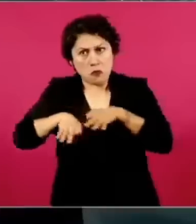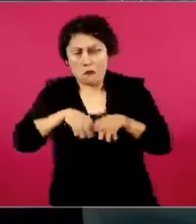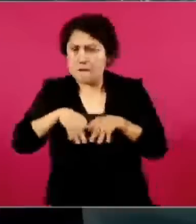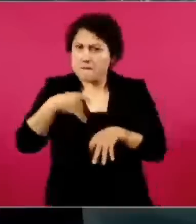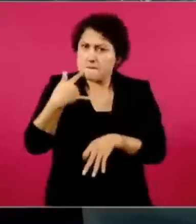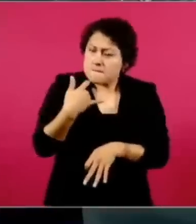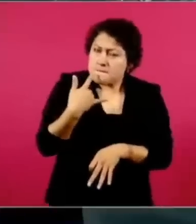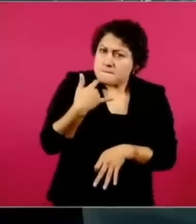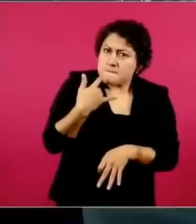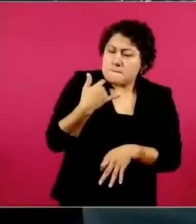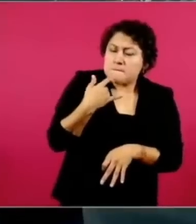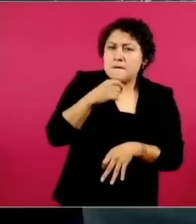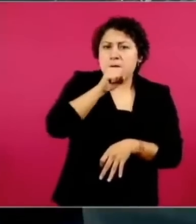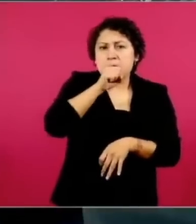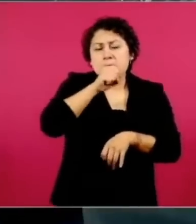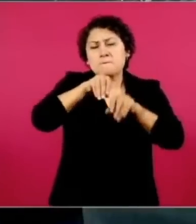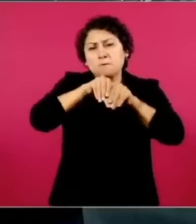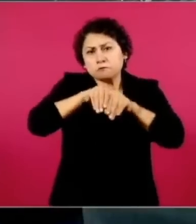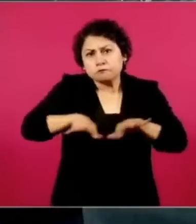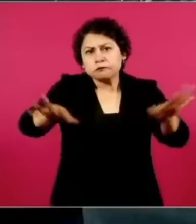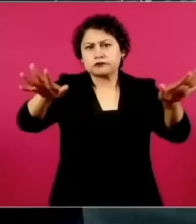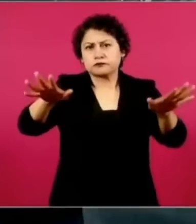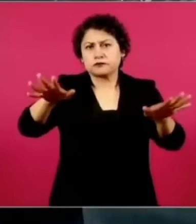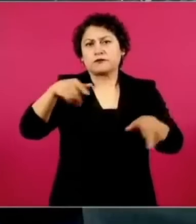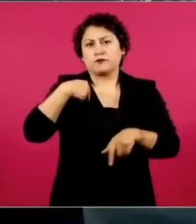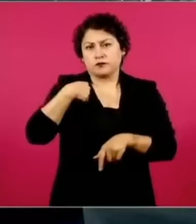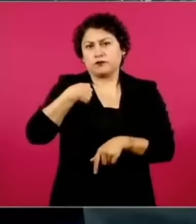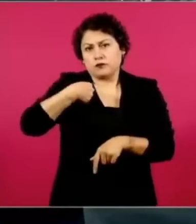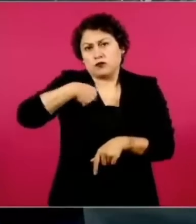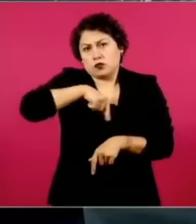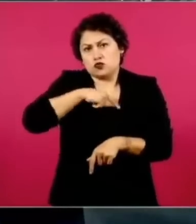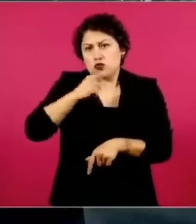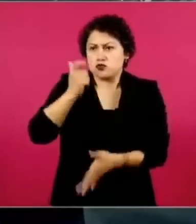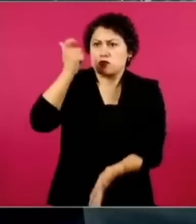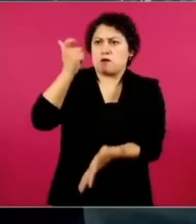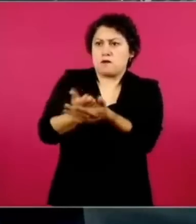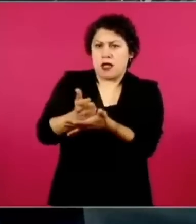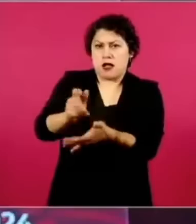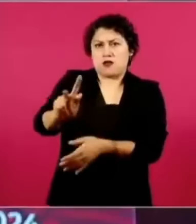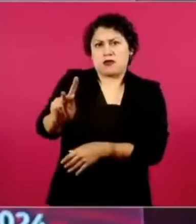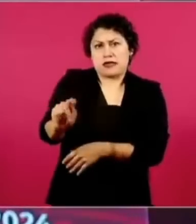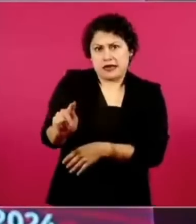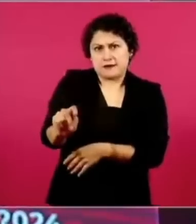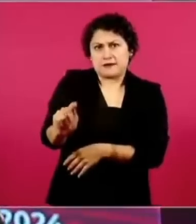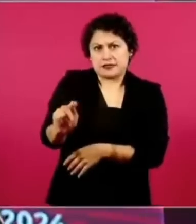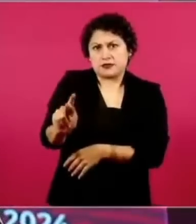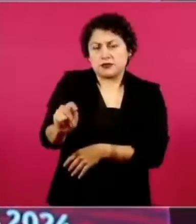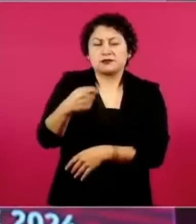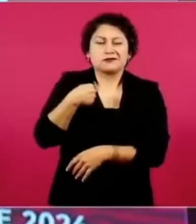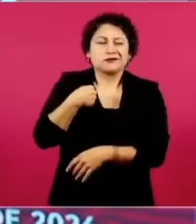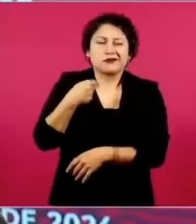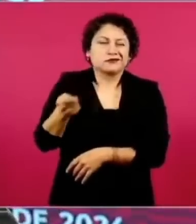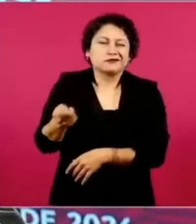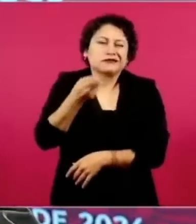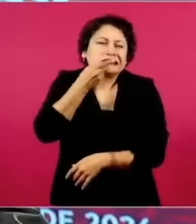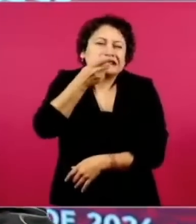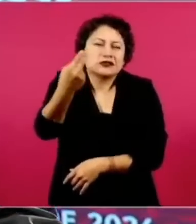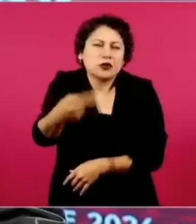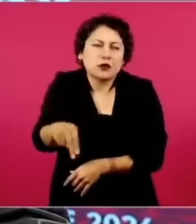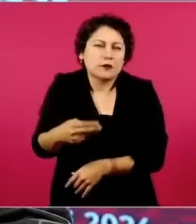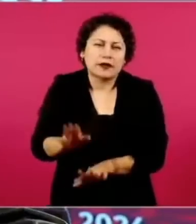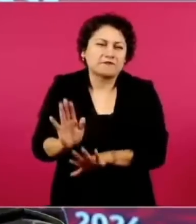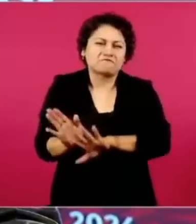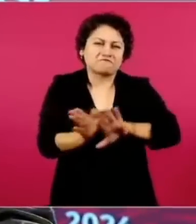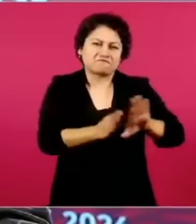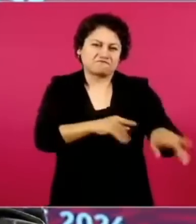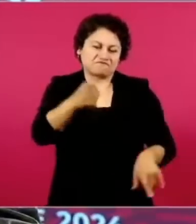tiempo contratado en una televisora que no quiero ni siquiera mencionar, o cuyo nombre es preferible olvidar,